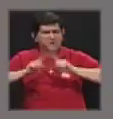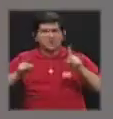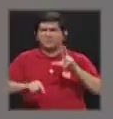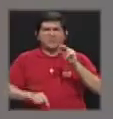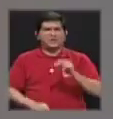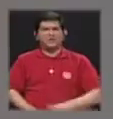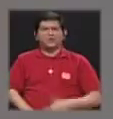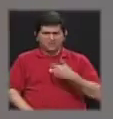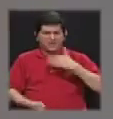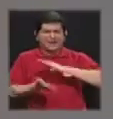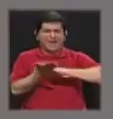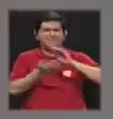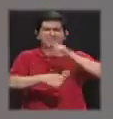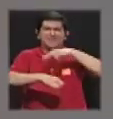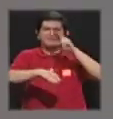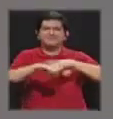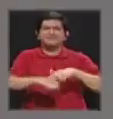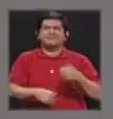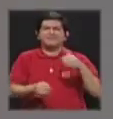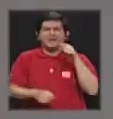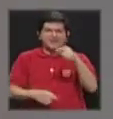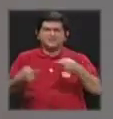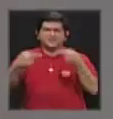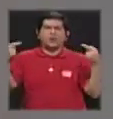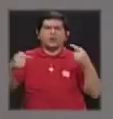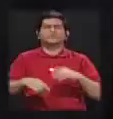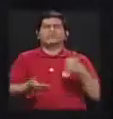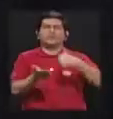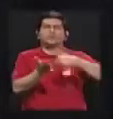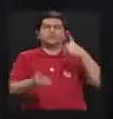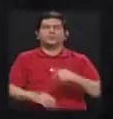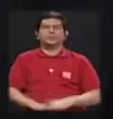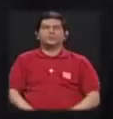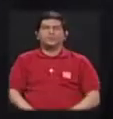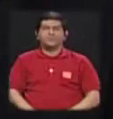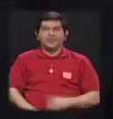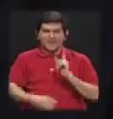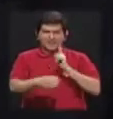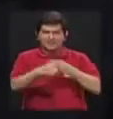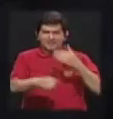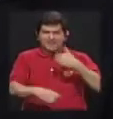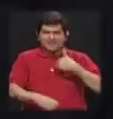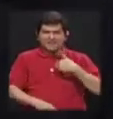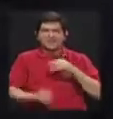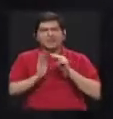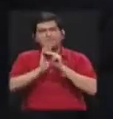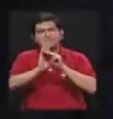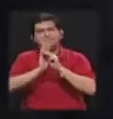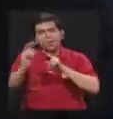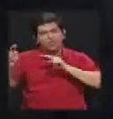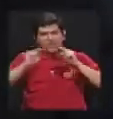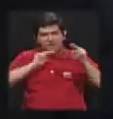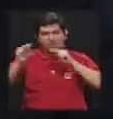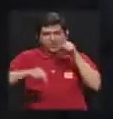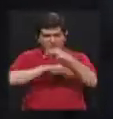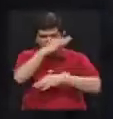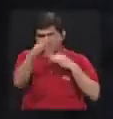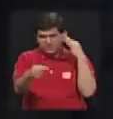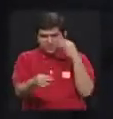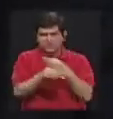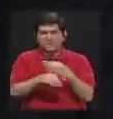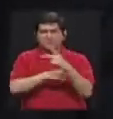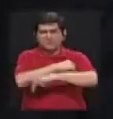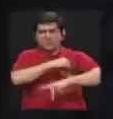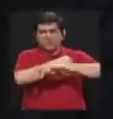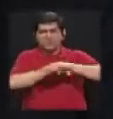un poco de dignidad nacional y voten esto en contra. China ha tenido un patrón de negociaciones de este tipo con